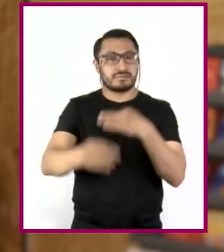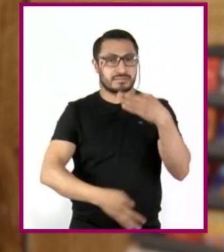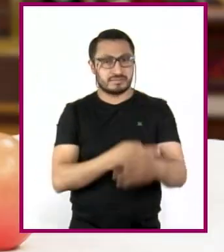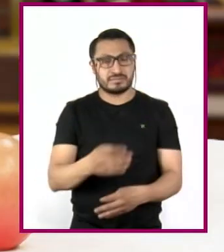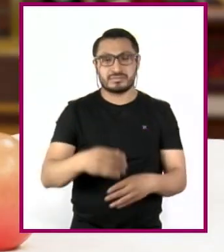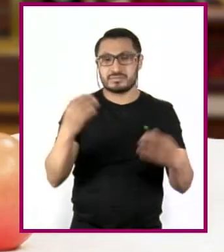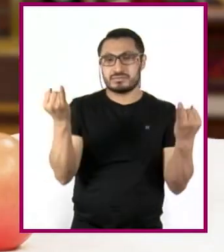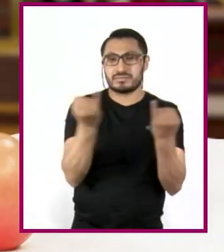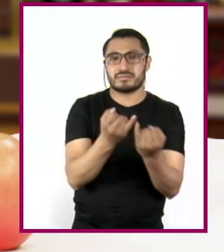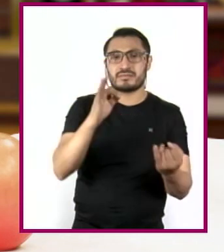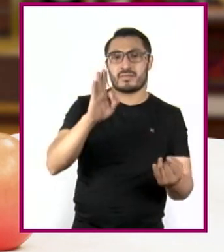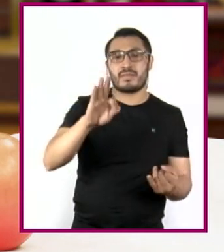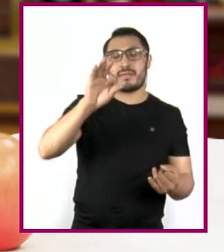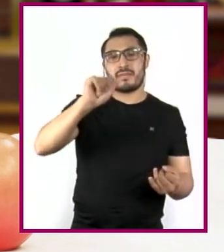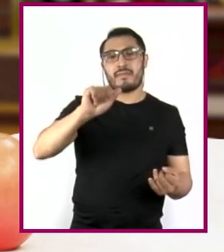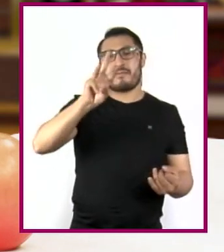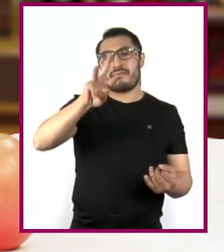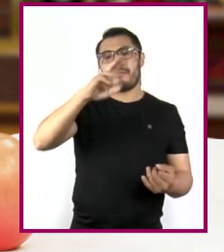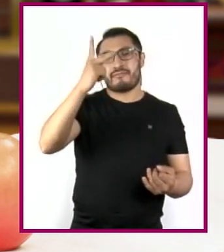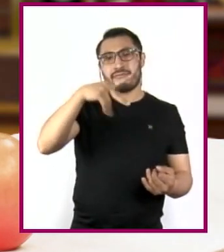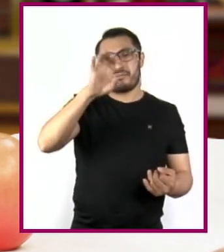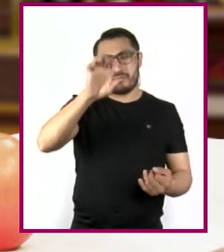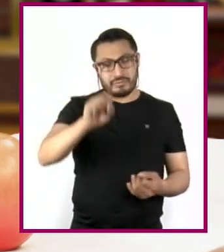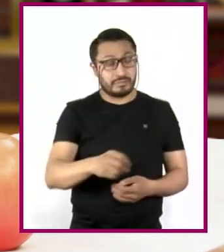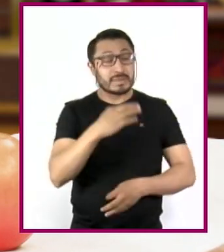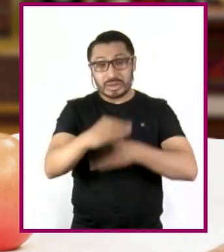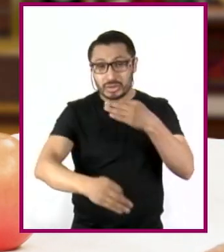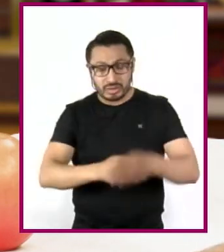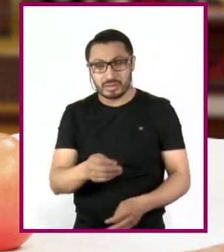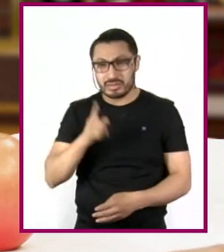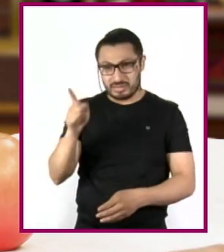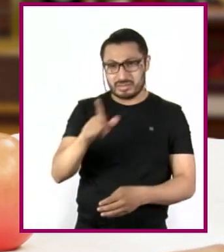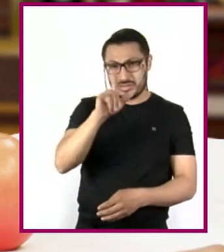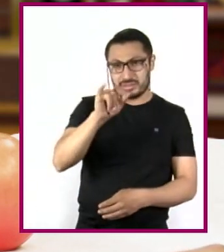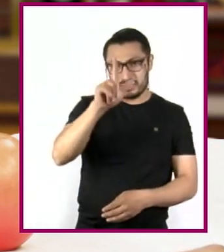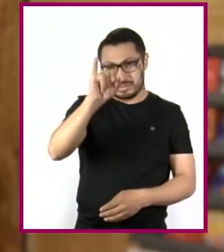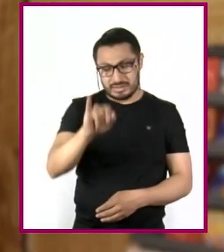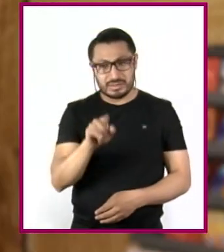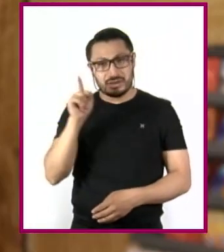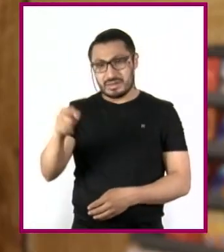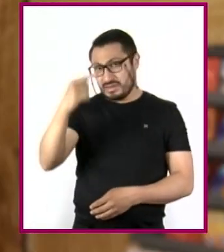Fox. Todito. ¿Dirías que Lily es Guy Fox?